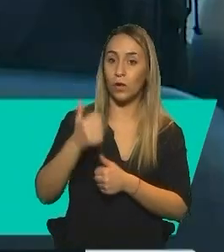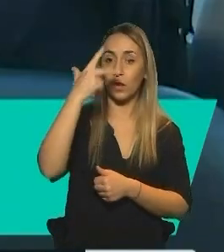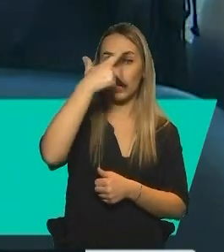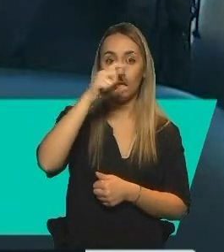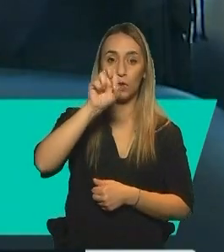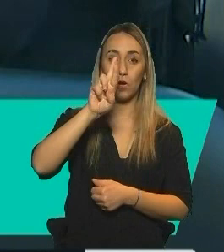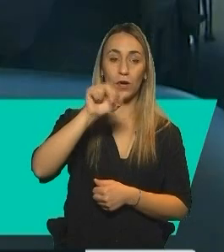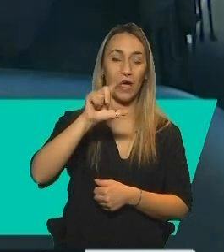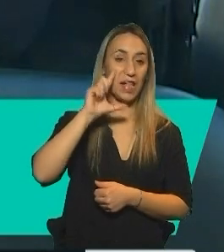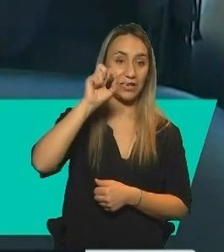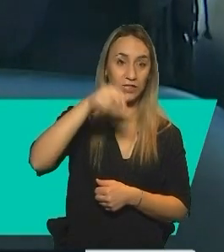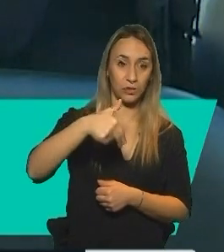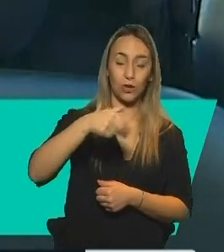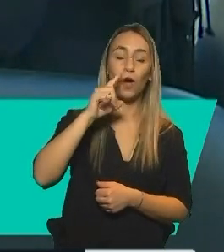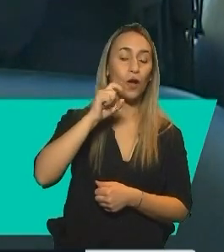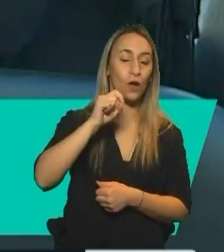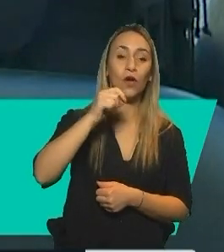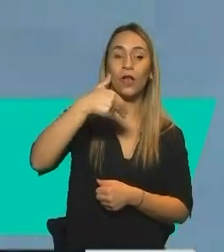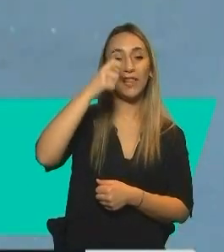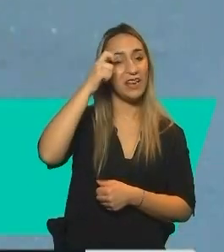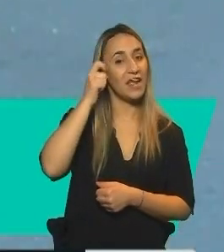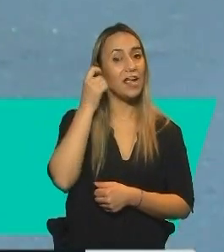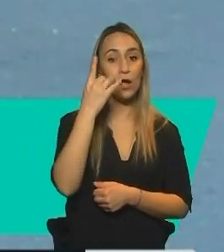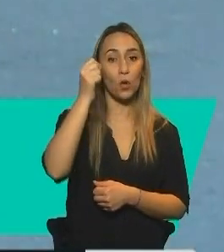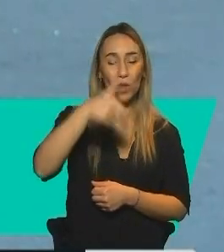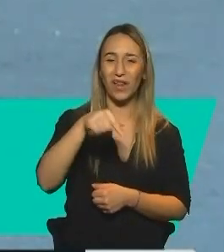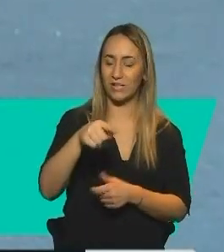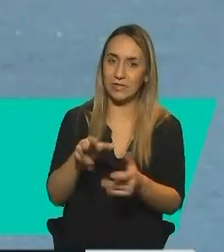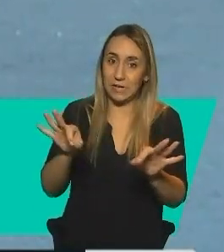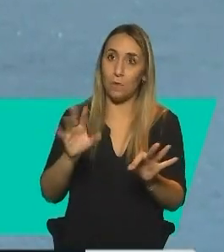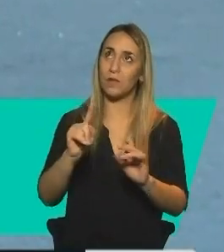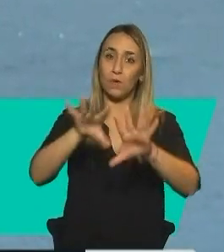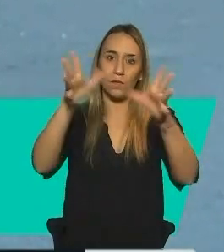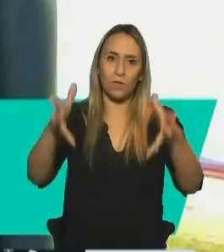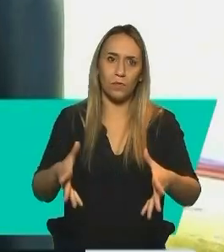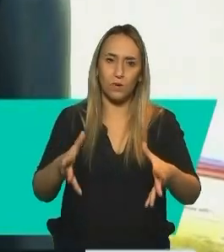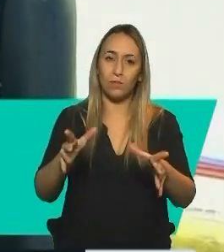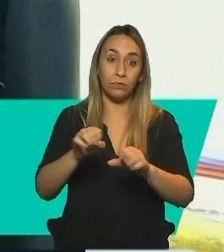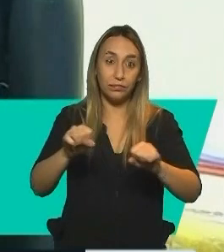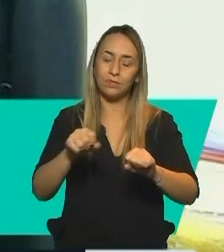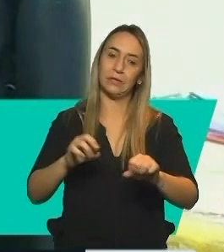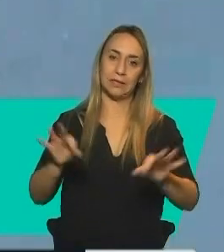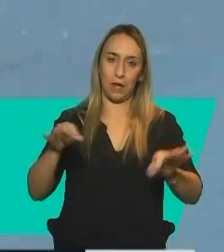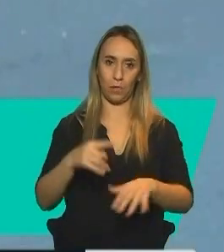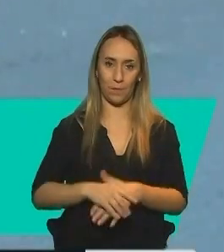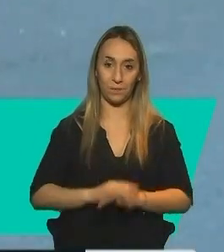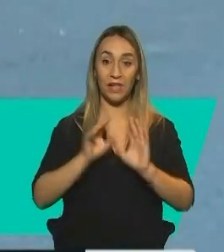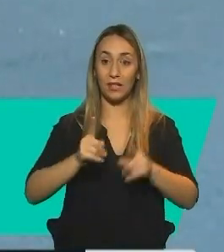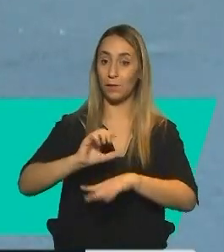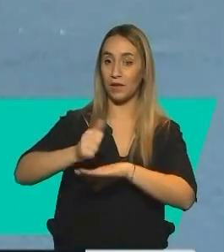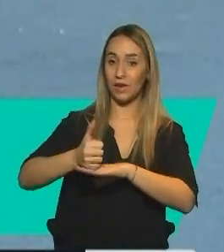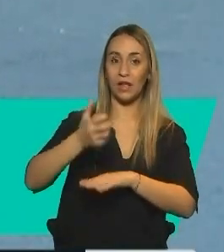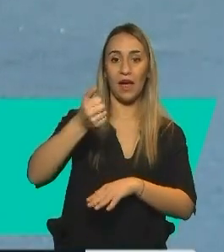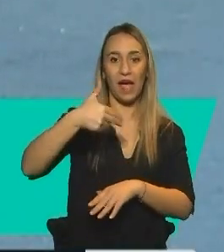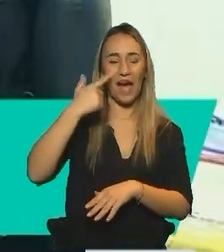Horacio Neua, que es sobreviviente del atentado a la AMIA. ¿Cómo estás, Horacio? Buenos días. Hola, ¿qué tal? Y también Anita